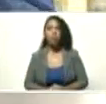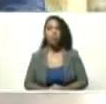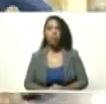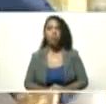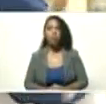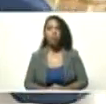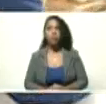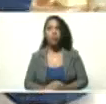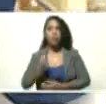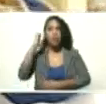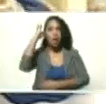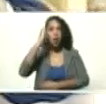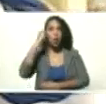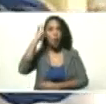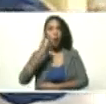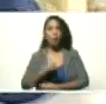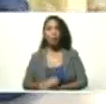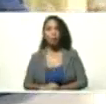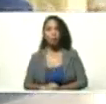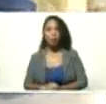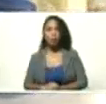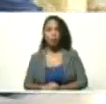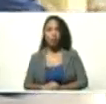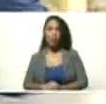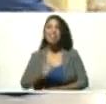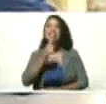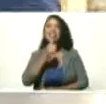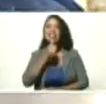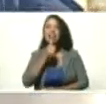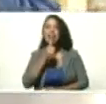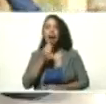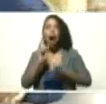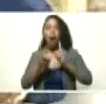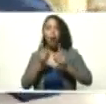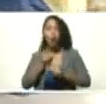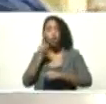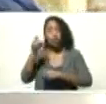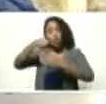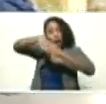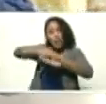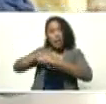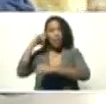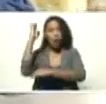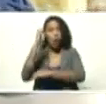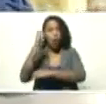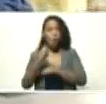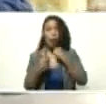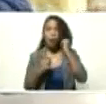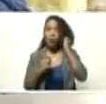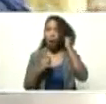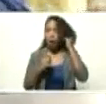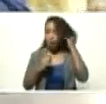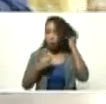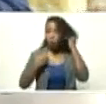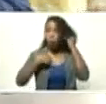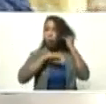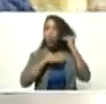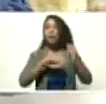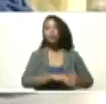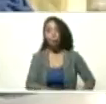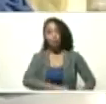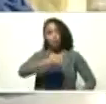de la Europa y de quienes desde sus raíces europeas, como nuestro libertador Simón